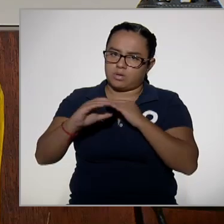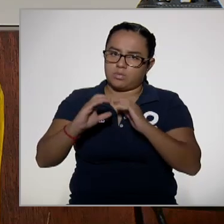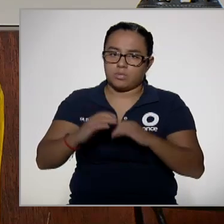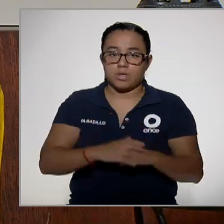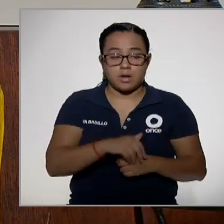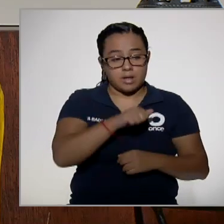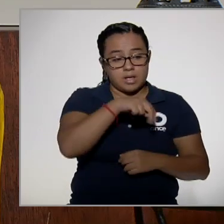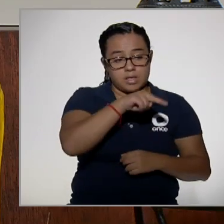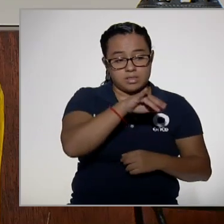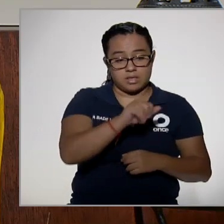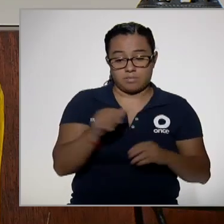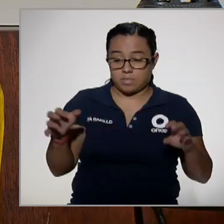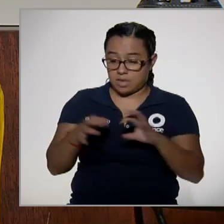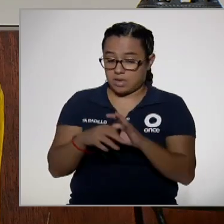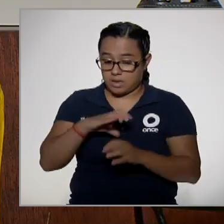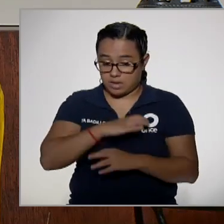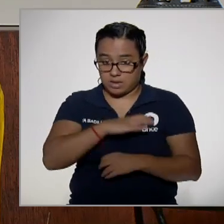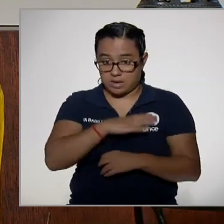cáncer